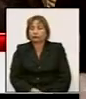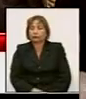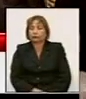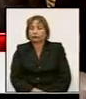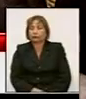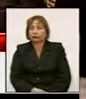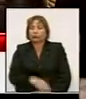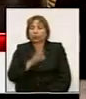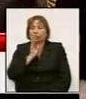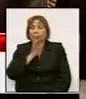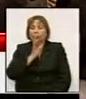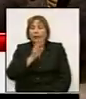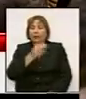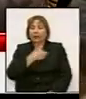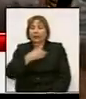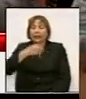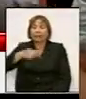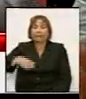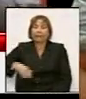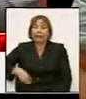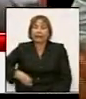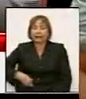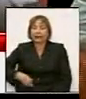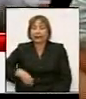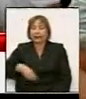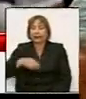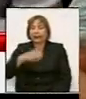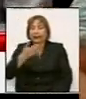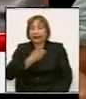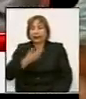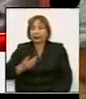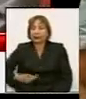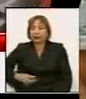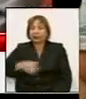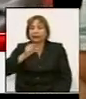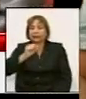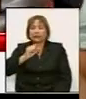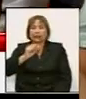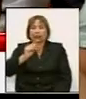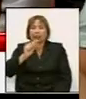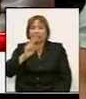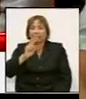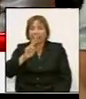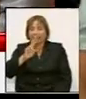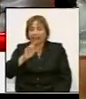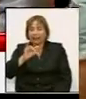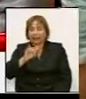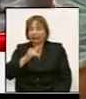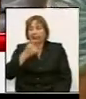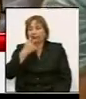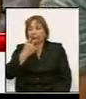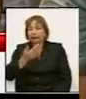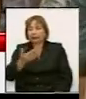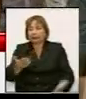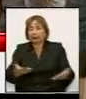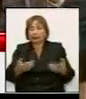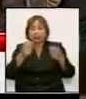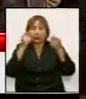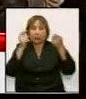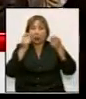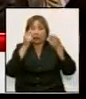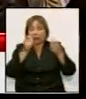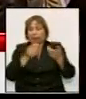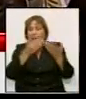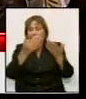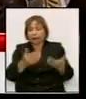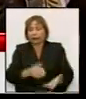Las palabras del presidente del primer poder del Estado, Daniel Salaverry Villa, en este homenaje